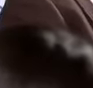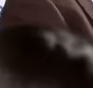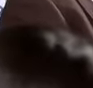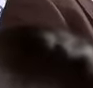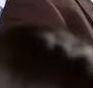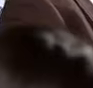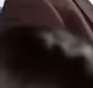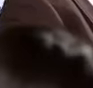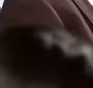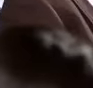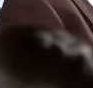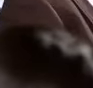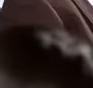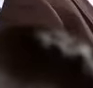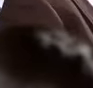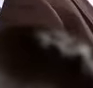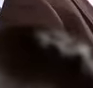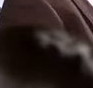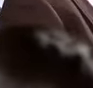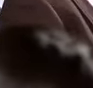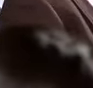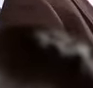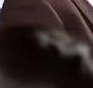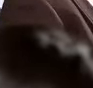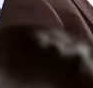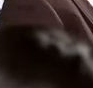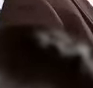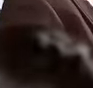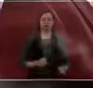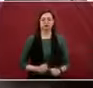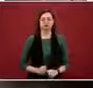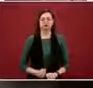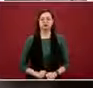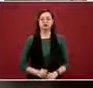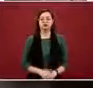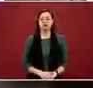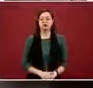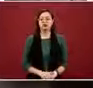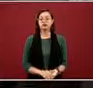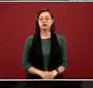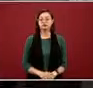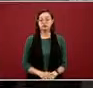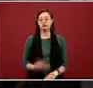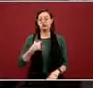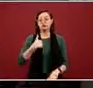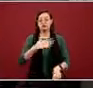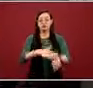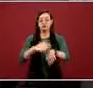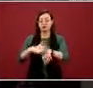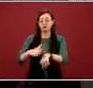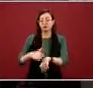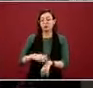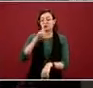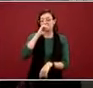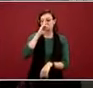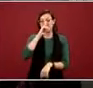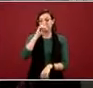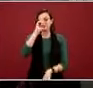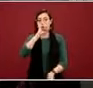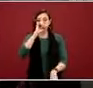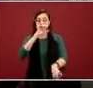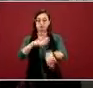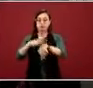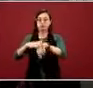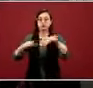Histórico, continúan abiertos. Su exhorto, por favor. Exhortamos, y aprovecho, así se me ponen a su sana distancia,